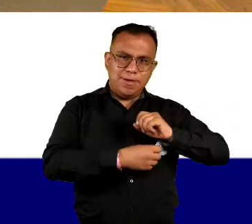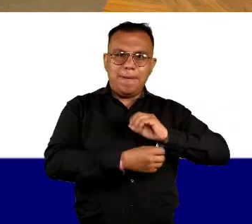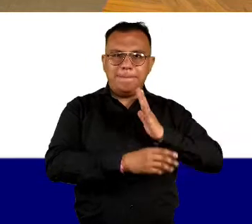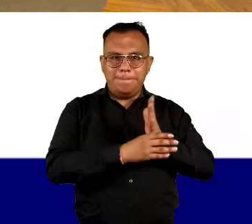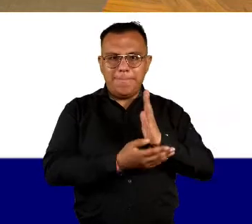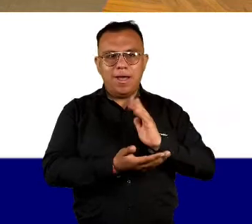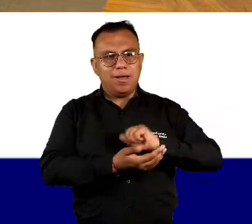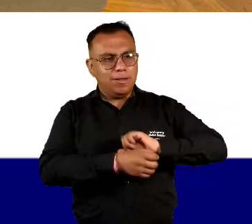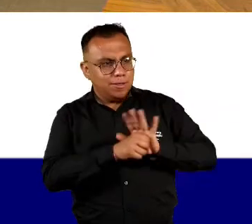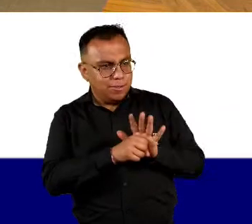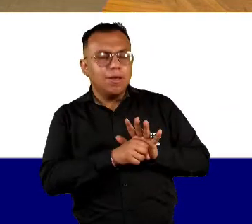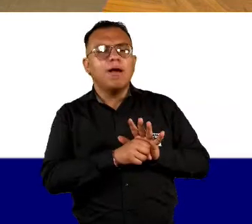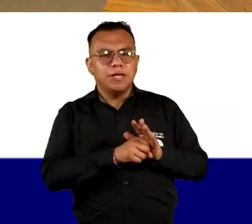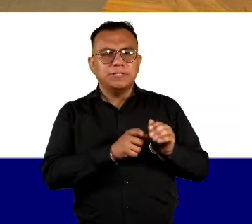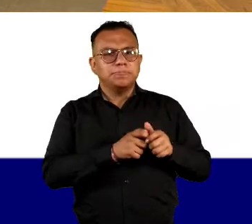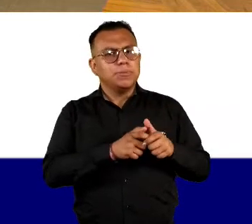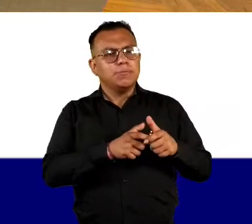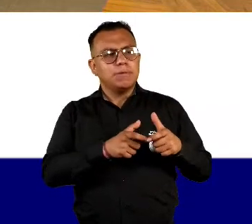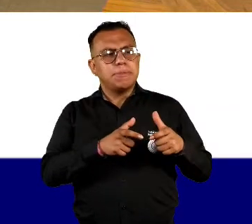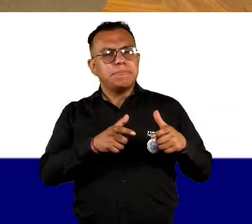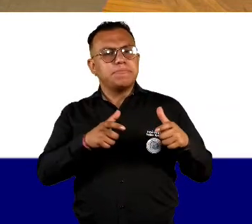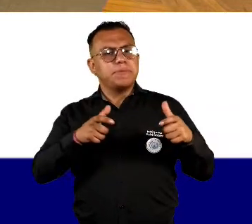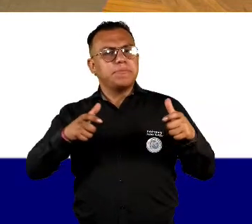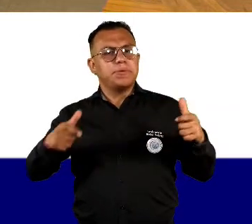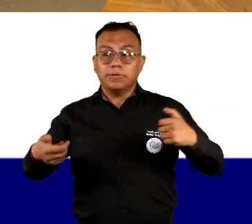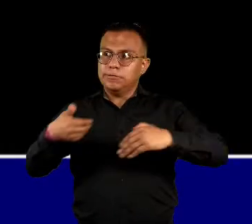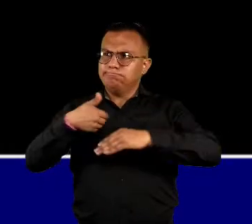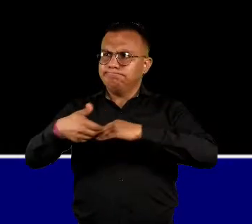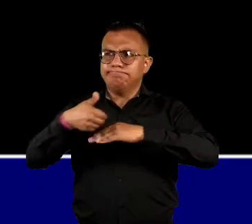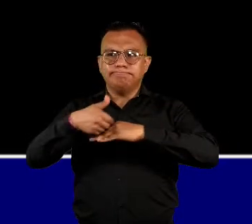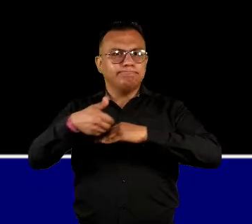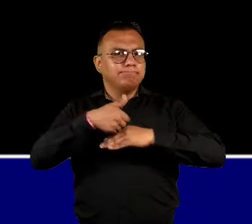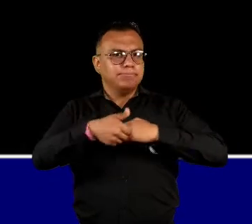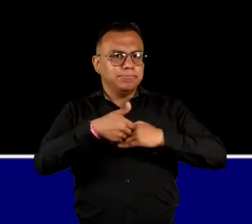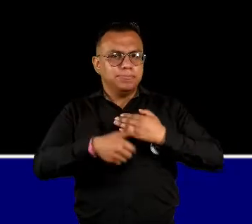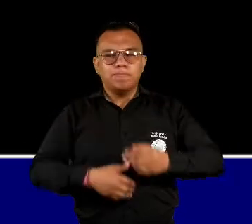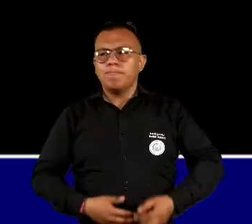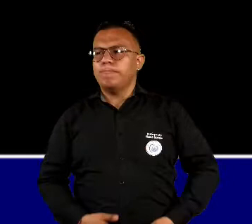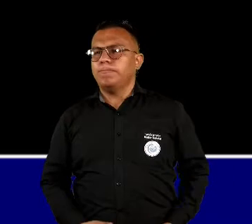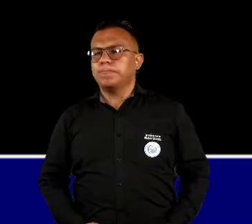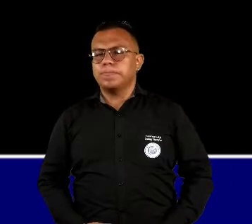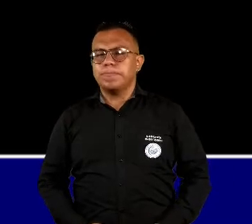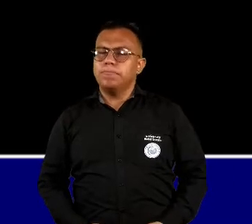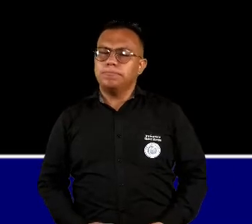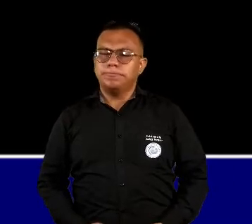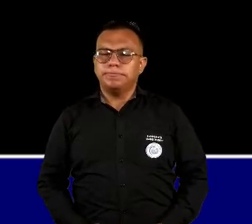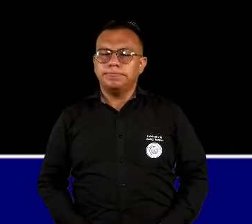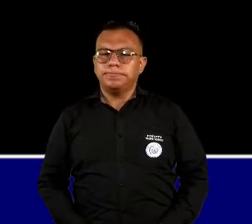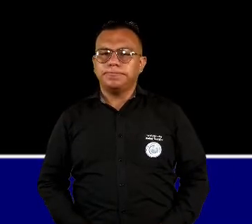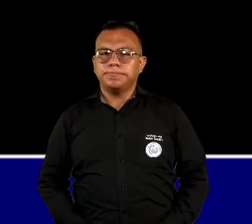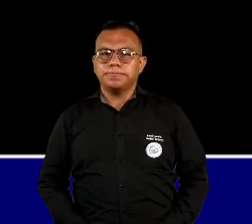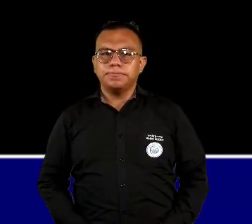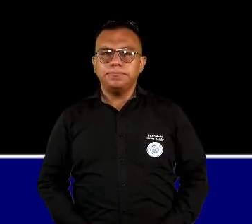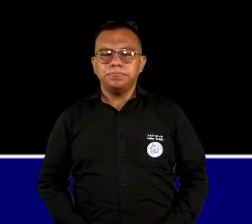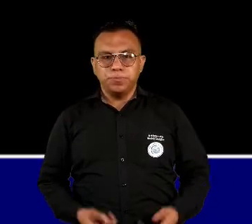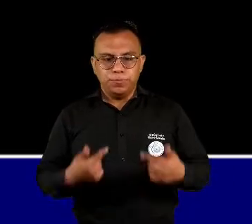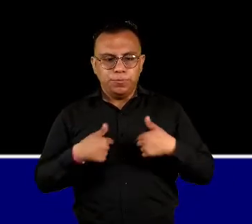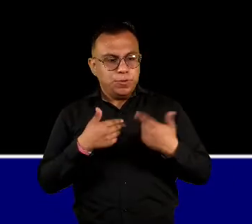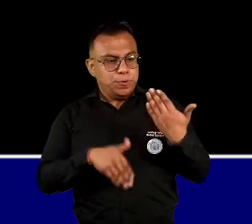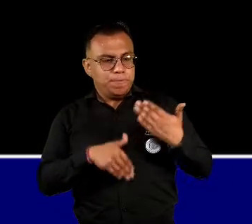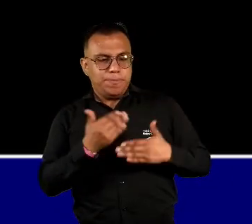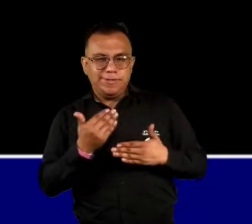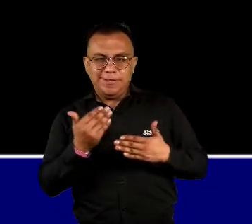tuvo un crecimiento exponencial en su demanda Entonces cuando empecé